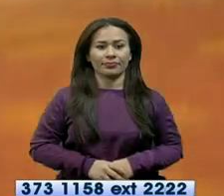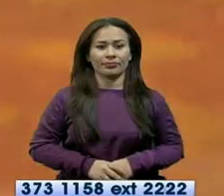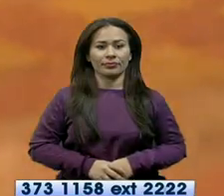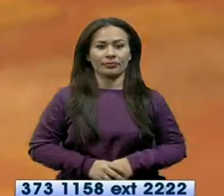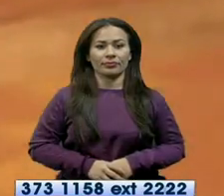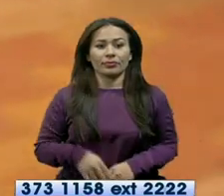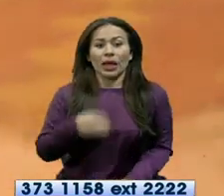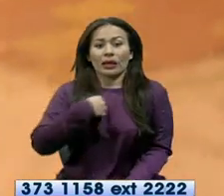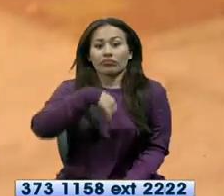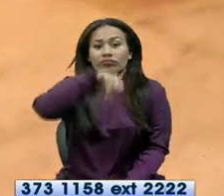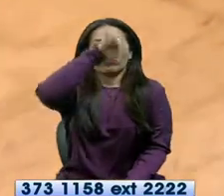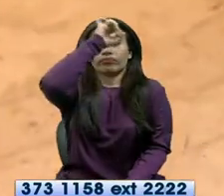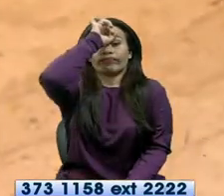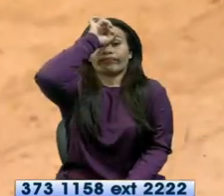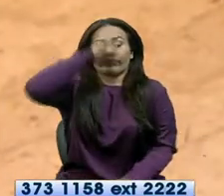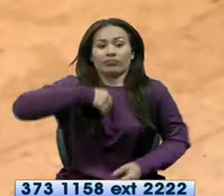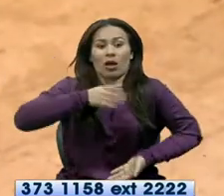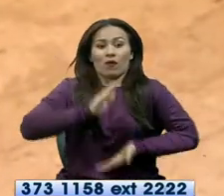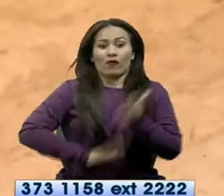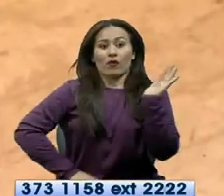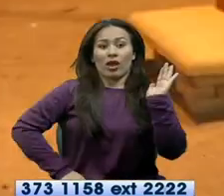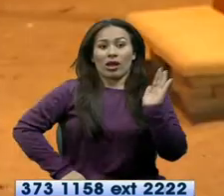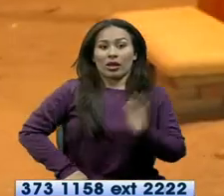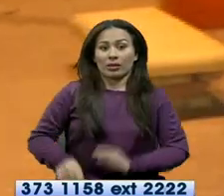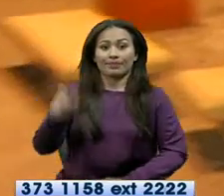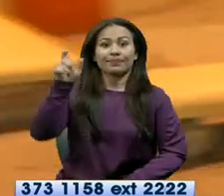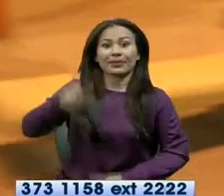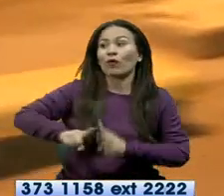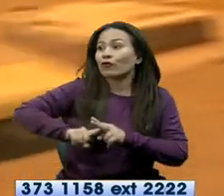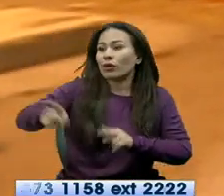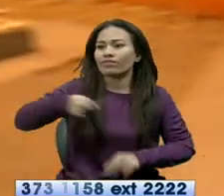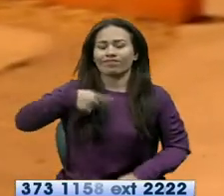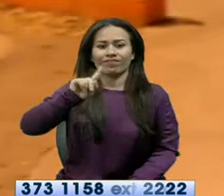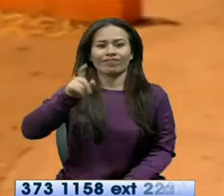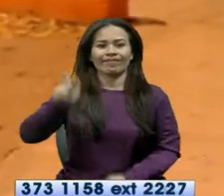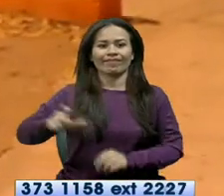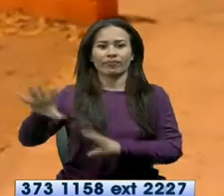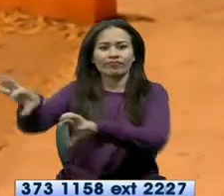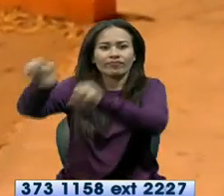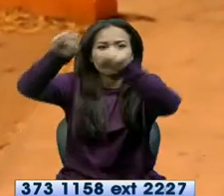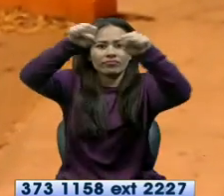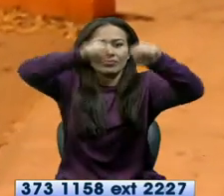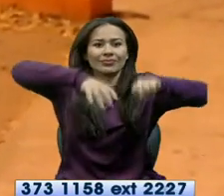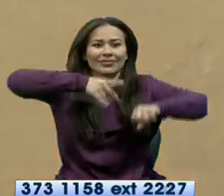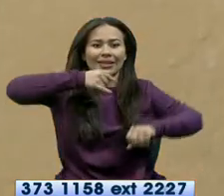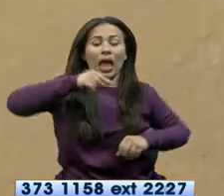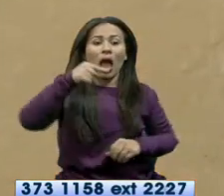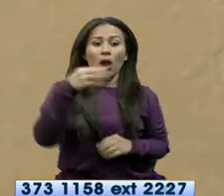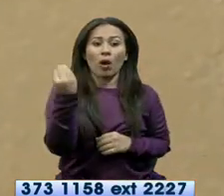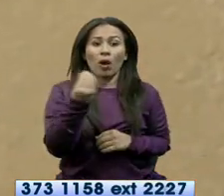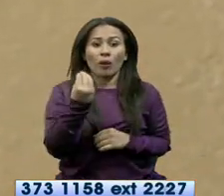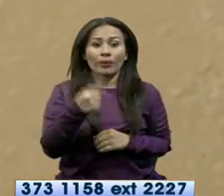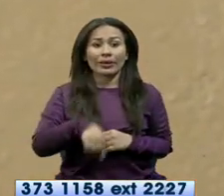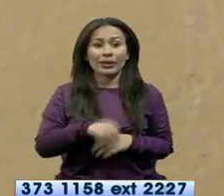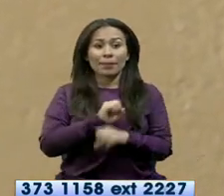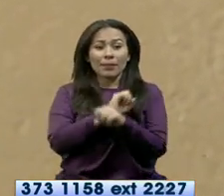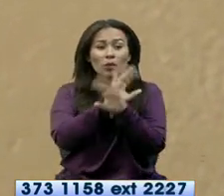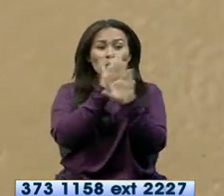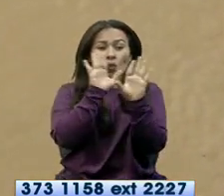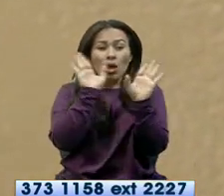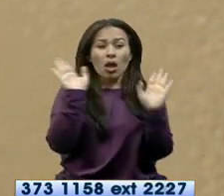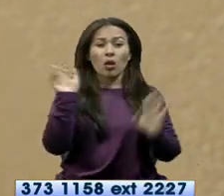No pensaban dejarlo escapar bajo ninguna circunstancia. Un joven fue acribillado la madrugada de este lunes